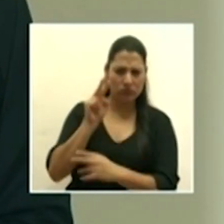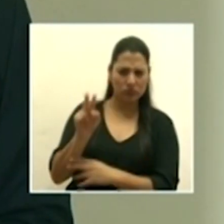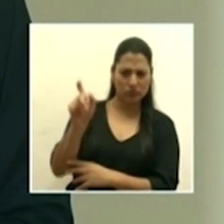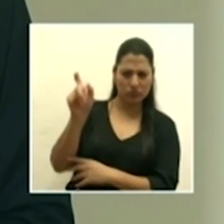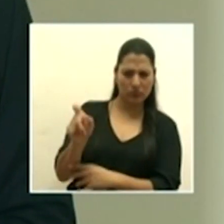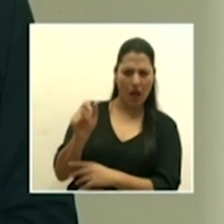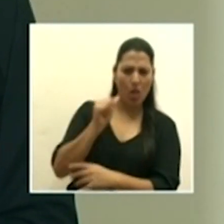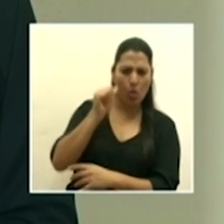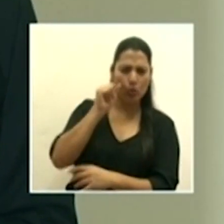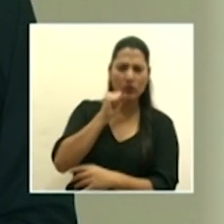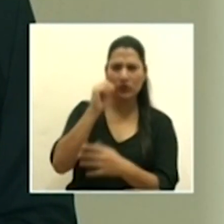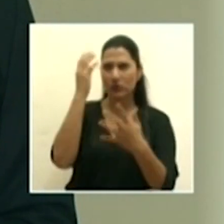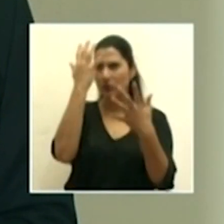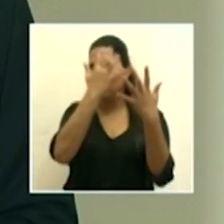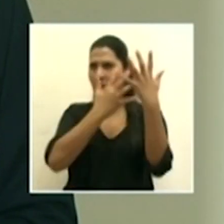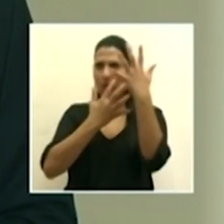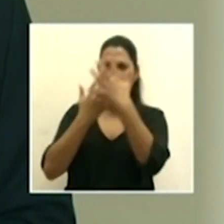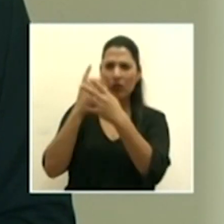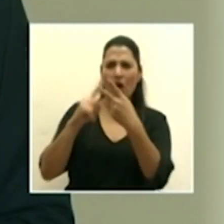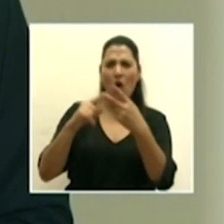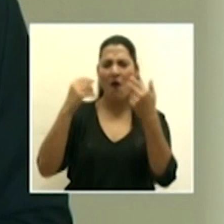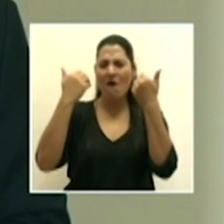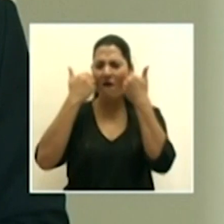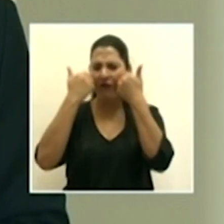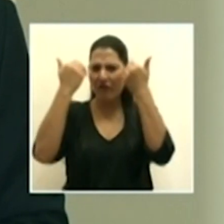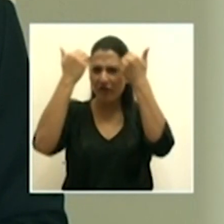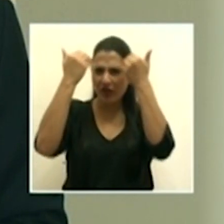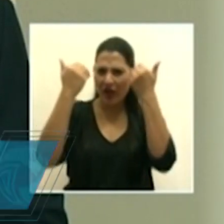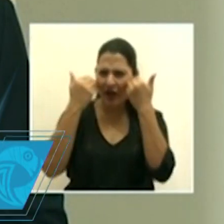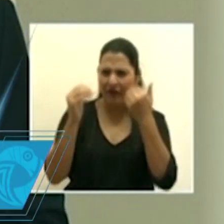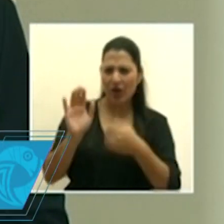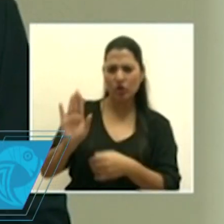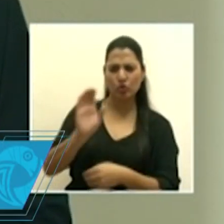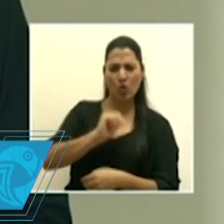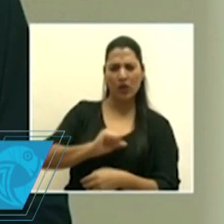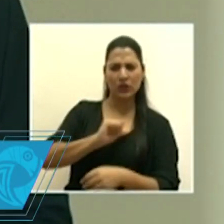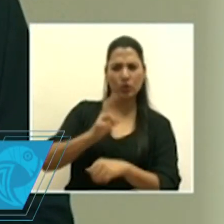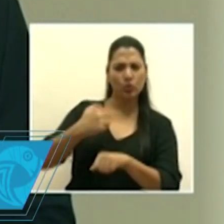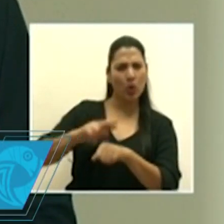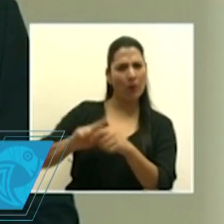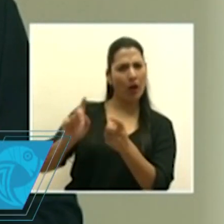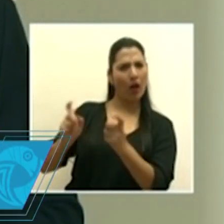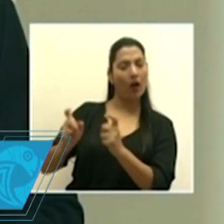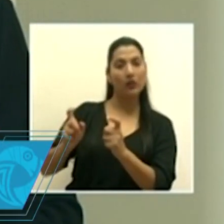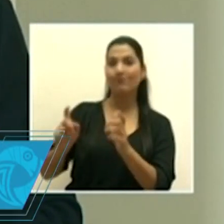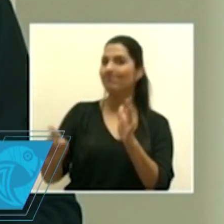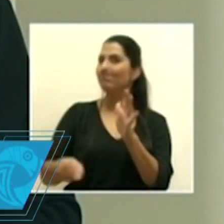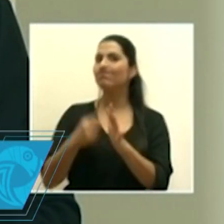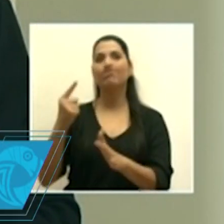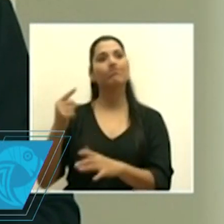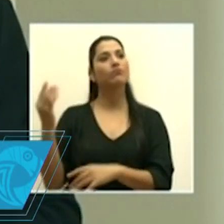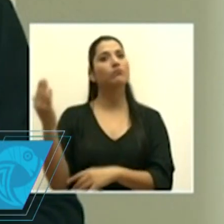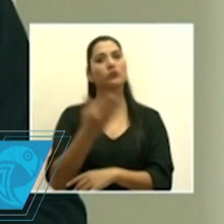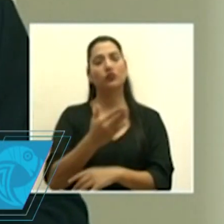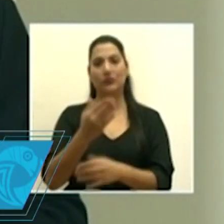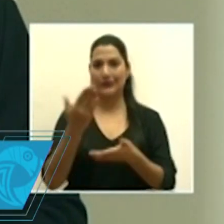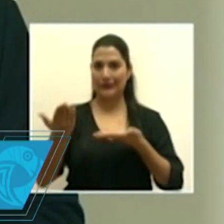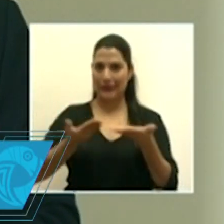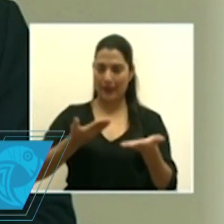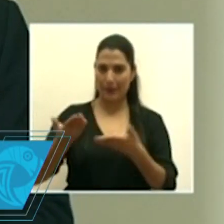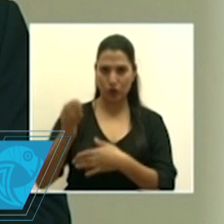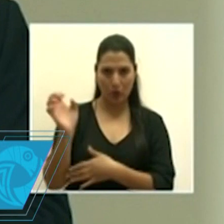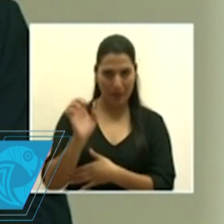presenta fiebre, si presenta alteraciones de su comportamiento normal, llévenlo inmediatamente a los servicios de emergencias.